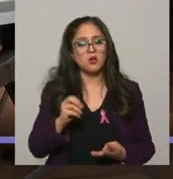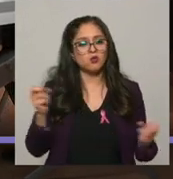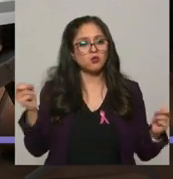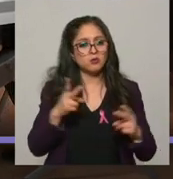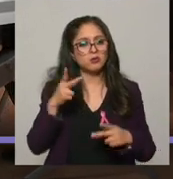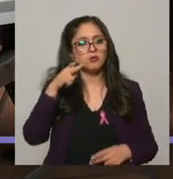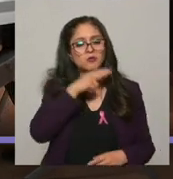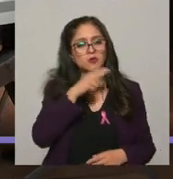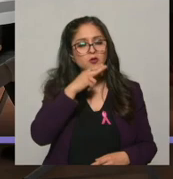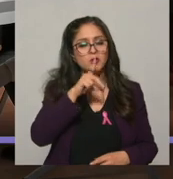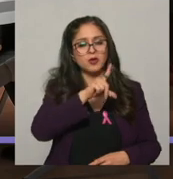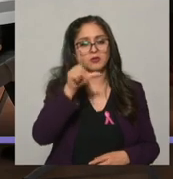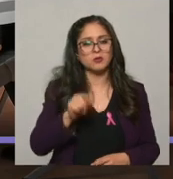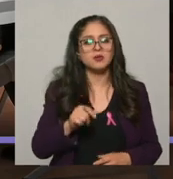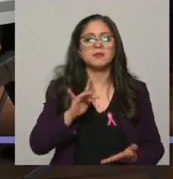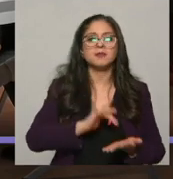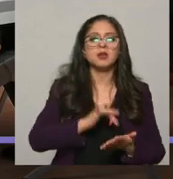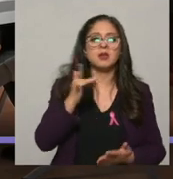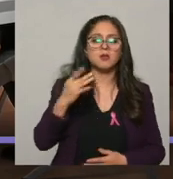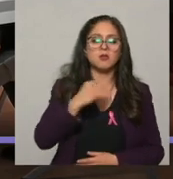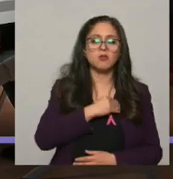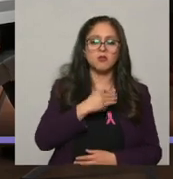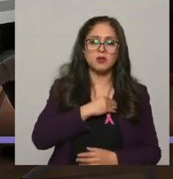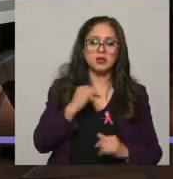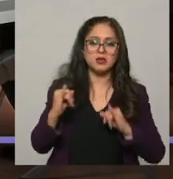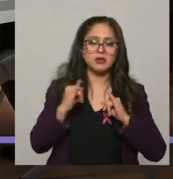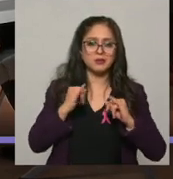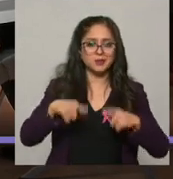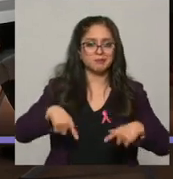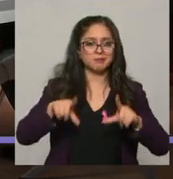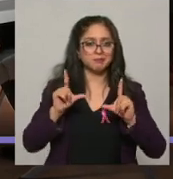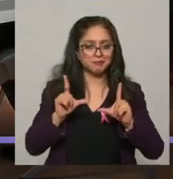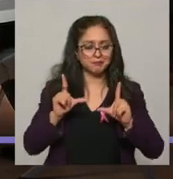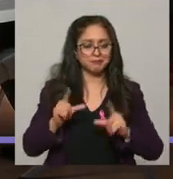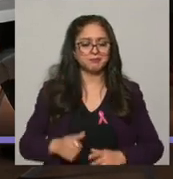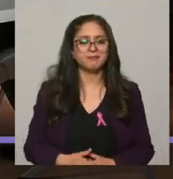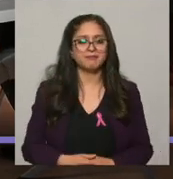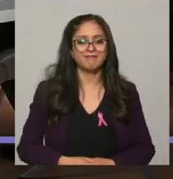vemos próximamente por acá. Gracias, Mónica Ponce en la pantalla,